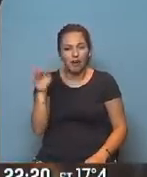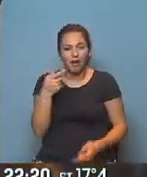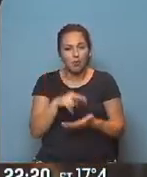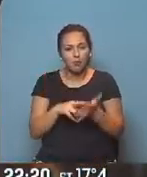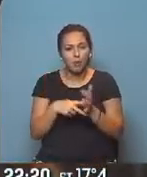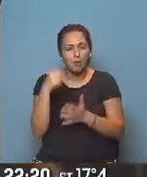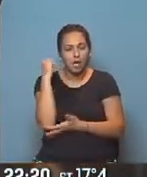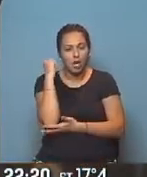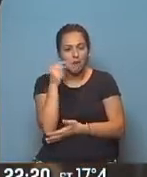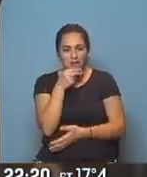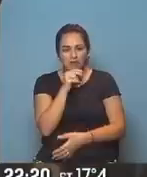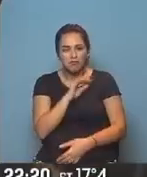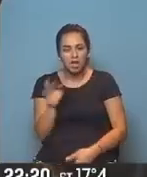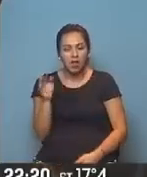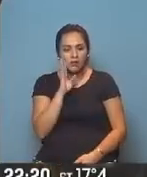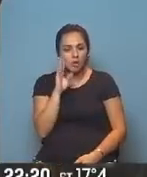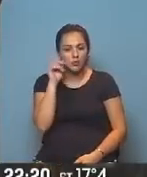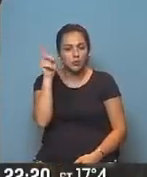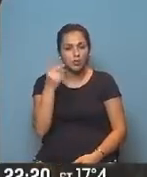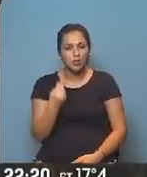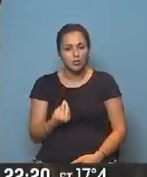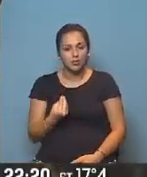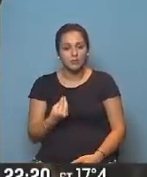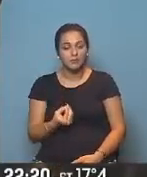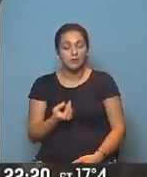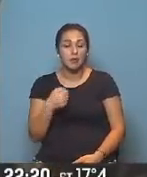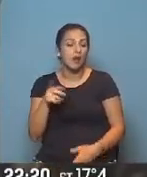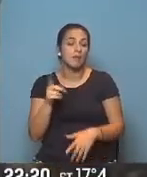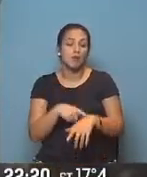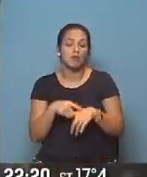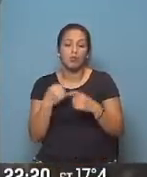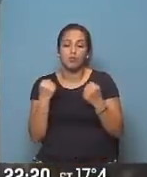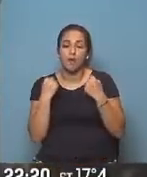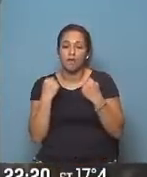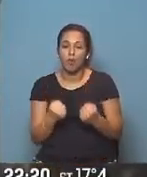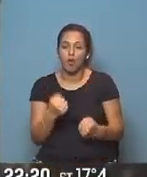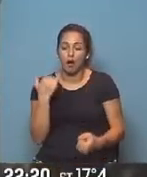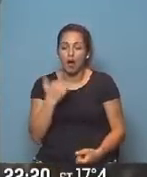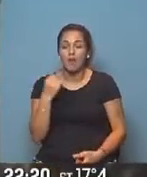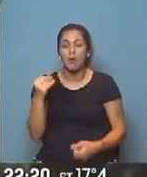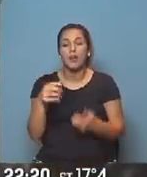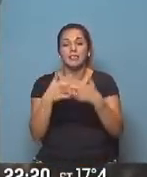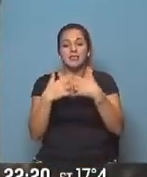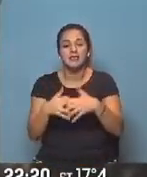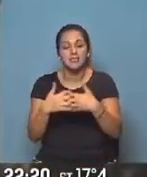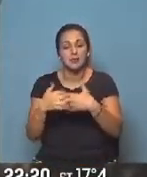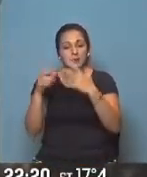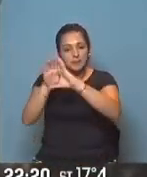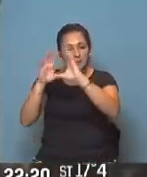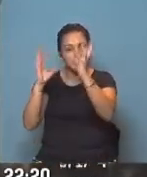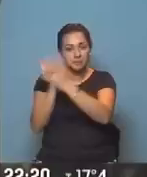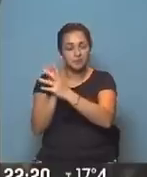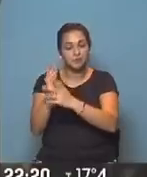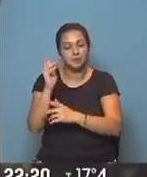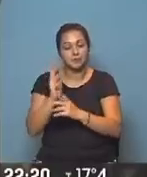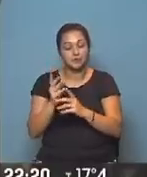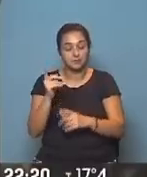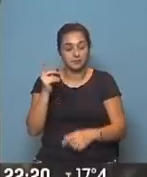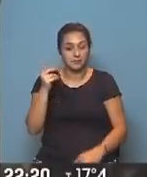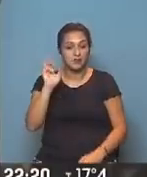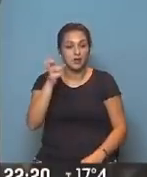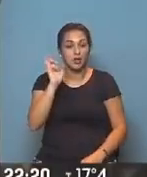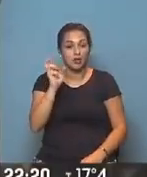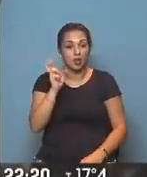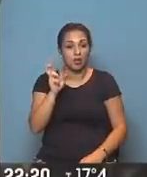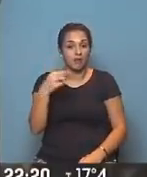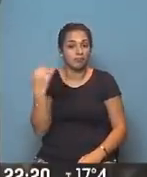una posición relativa de mucha fuerza en este momento, sobre todo porque el sistema financiero mundial está entrando otra vez en crisis y el dólar